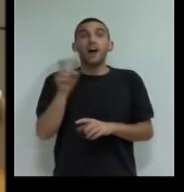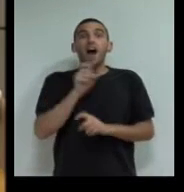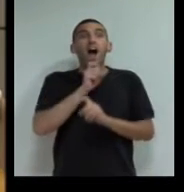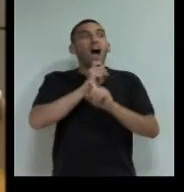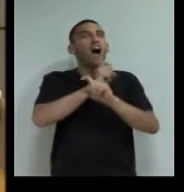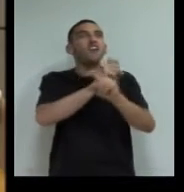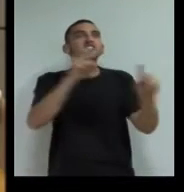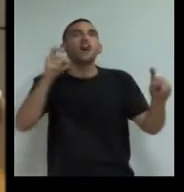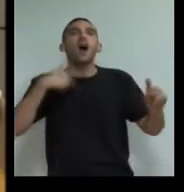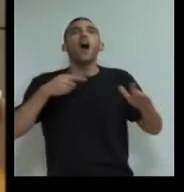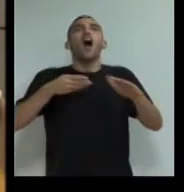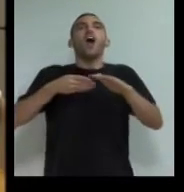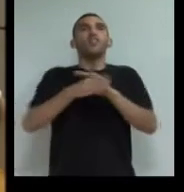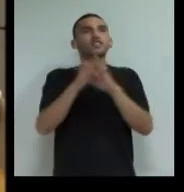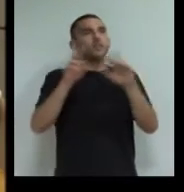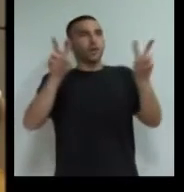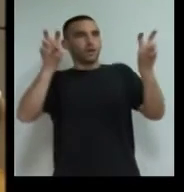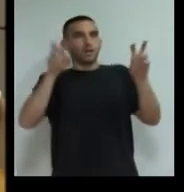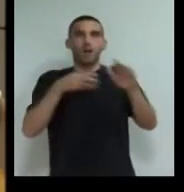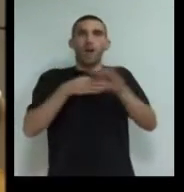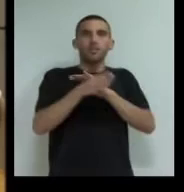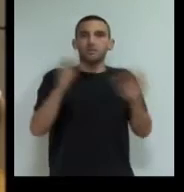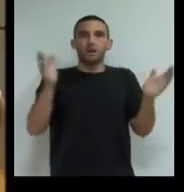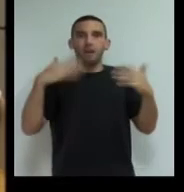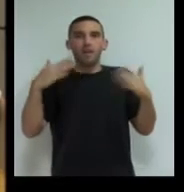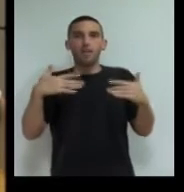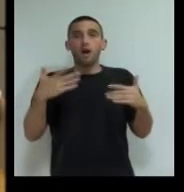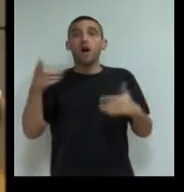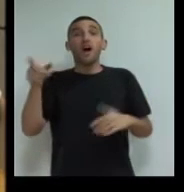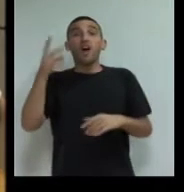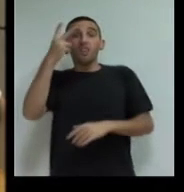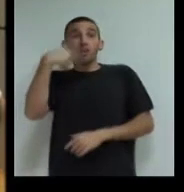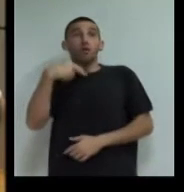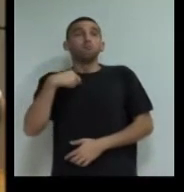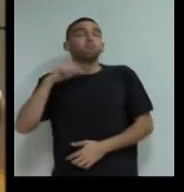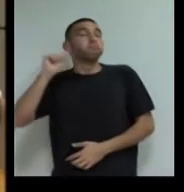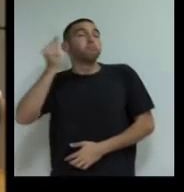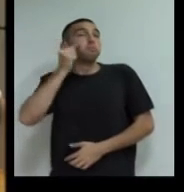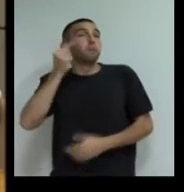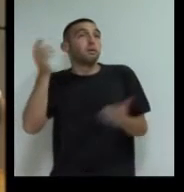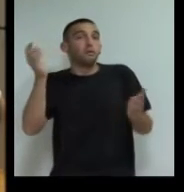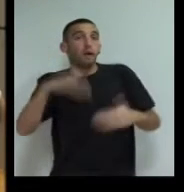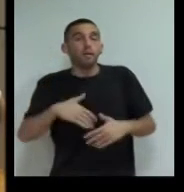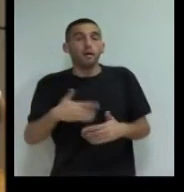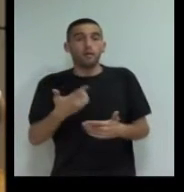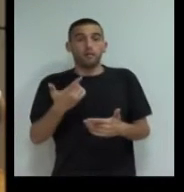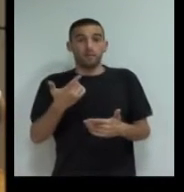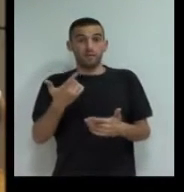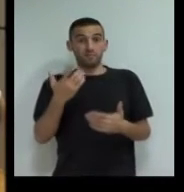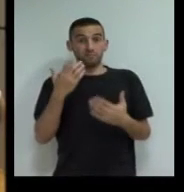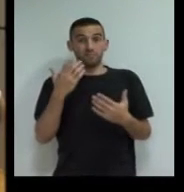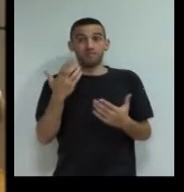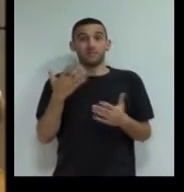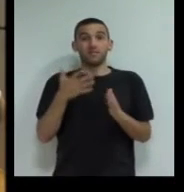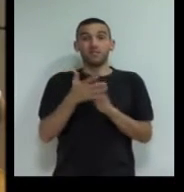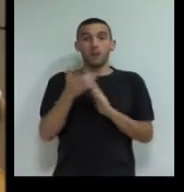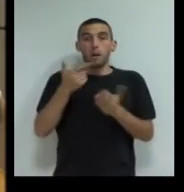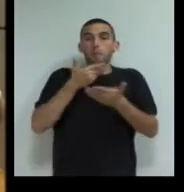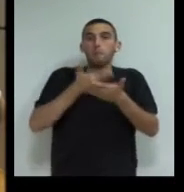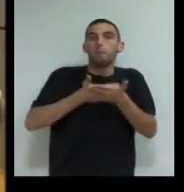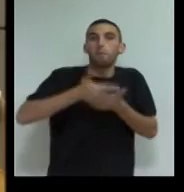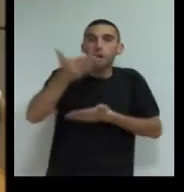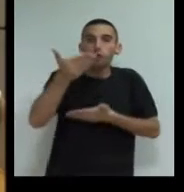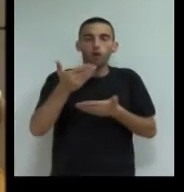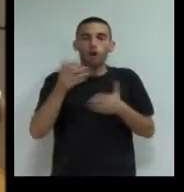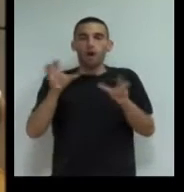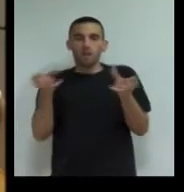accesibles. Claro. ¿Cómo un ciego se puede enterar de que una película es accesible si ni siquiera se pone en la prensa, si ni siquiera